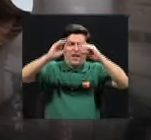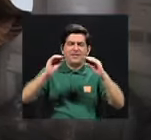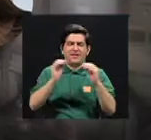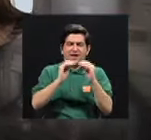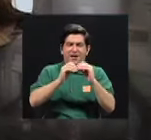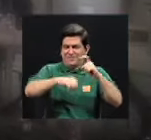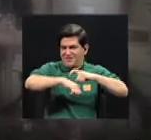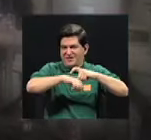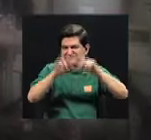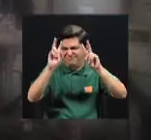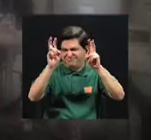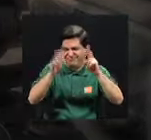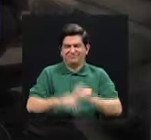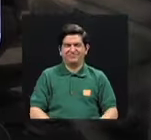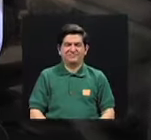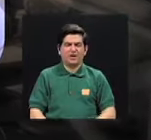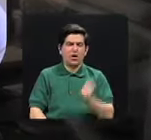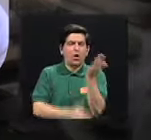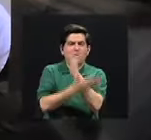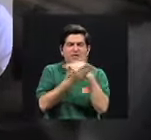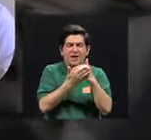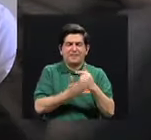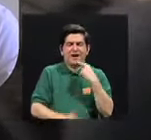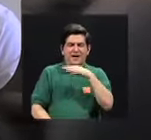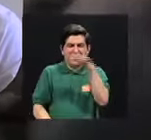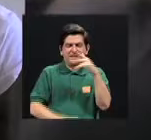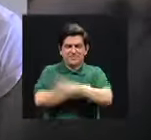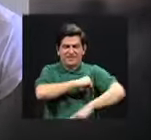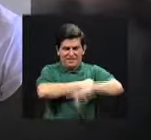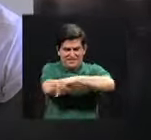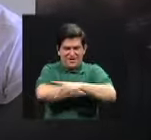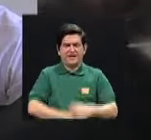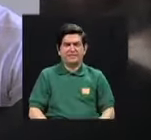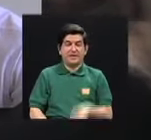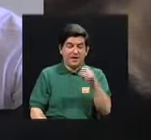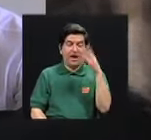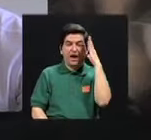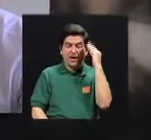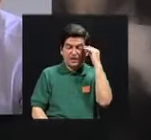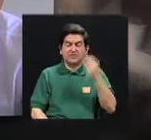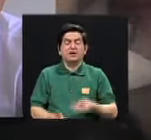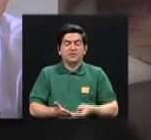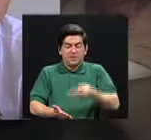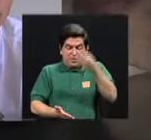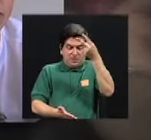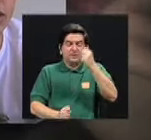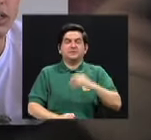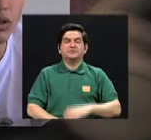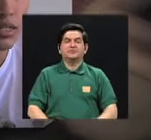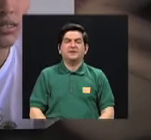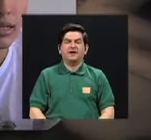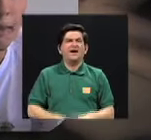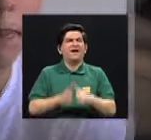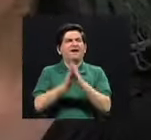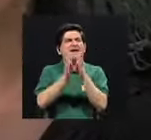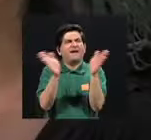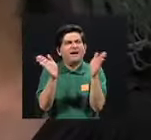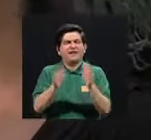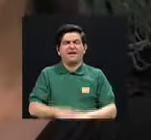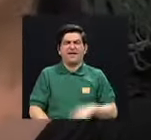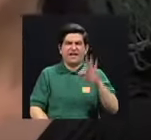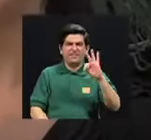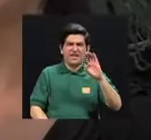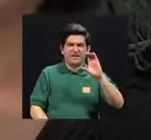largo. Conocer, digamos, otra parte de la realidad del país me parece que ha sido una de las experiencias más enriquecedoras. Y